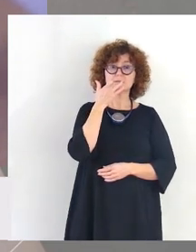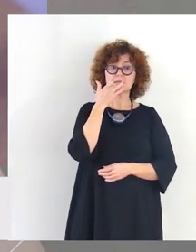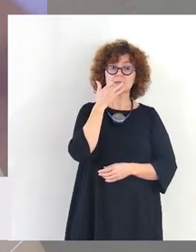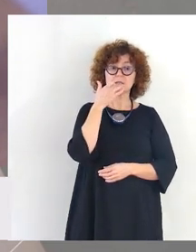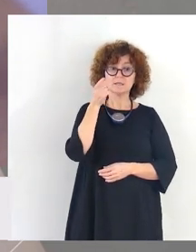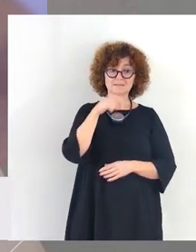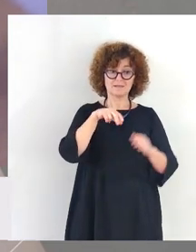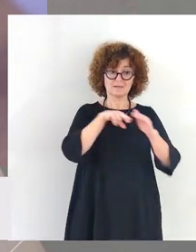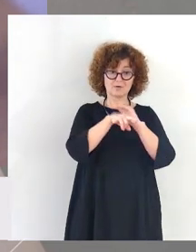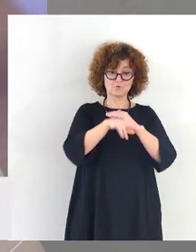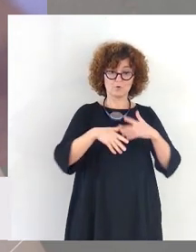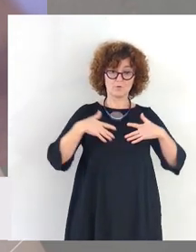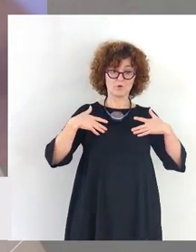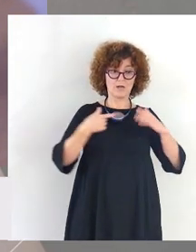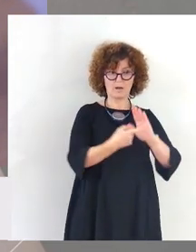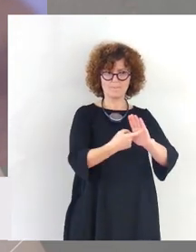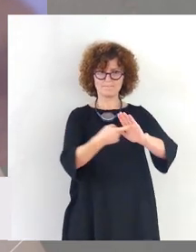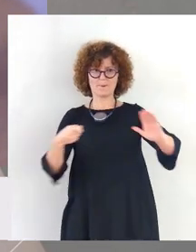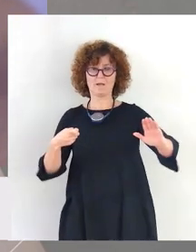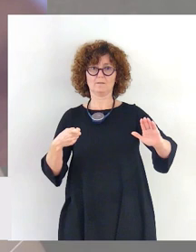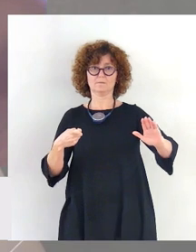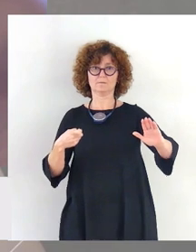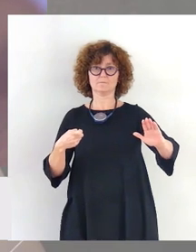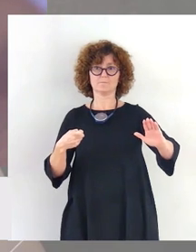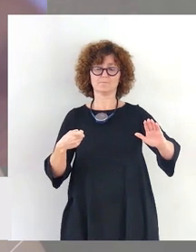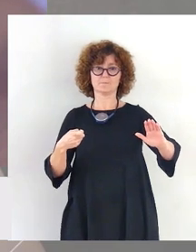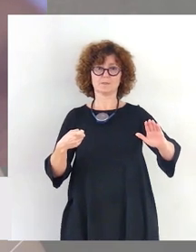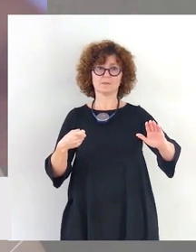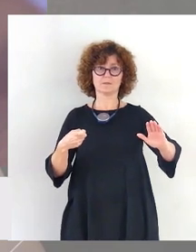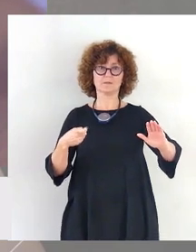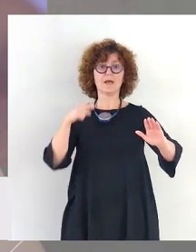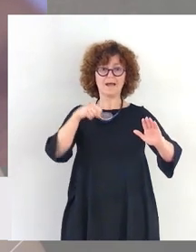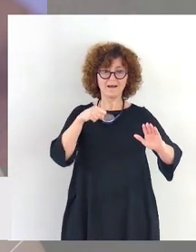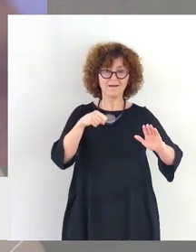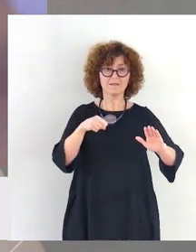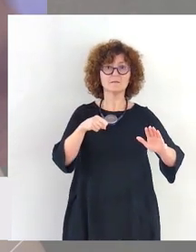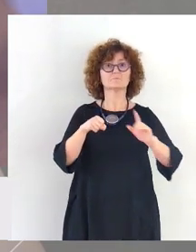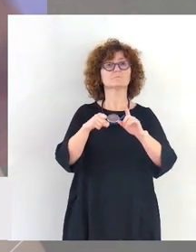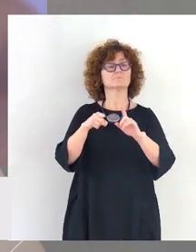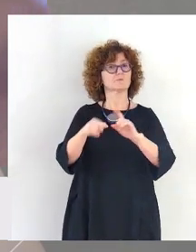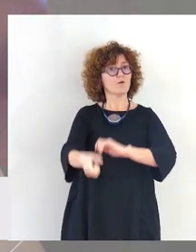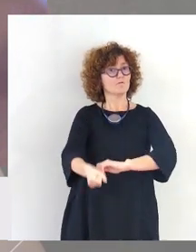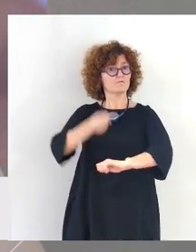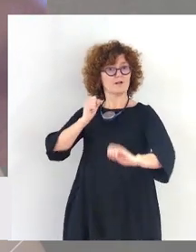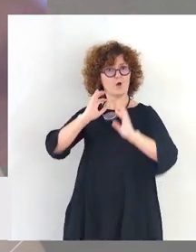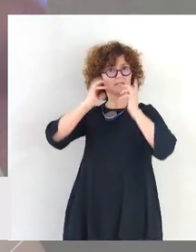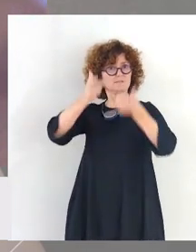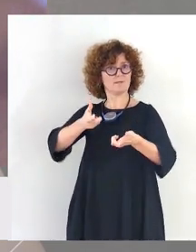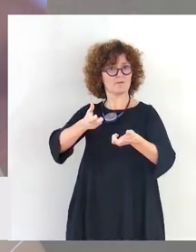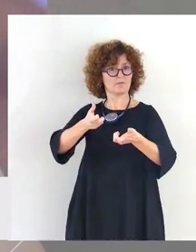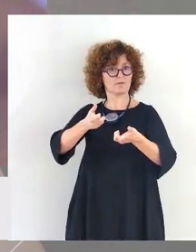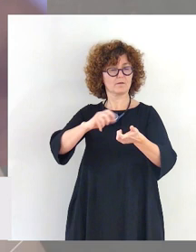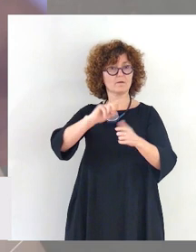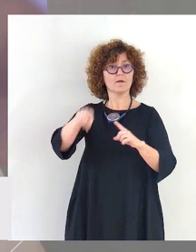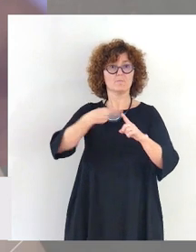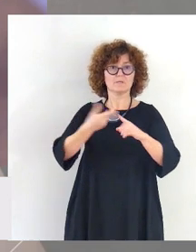emocional estamos quitando una uno de los fros a la agresividad y uno de los motores de la de la de la